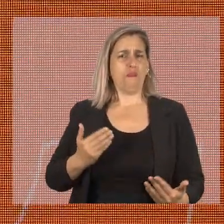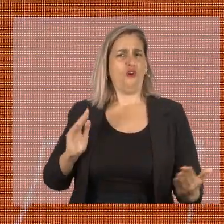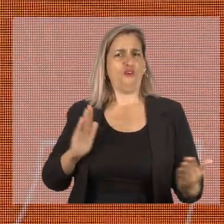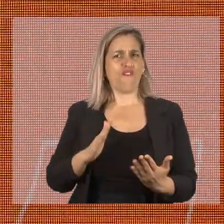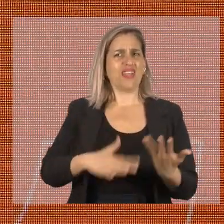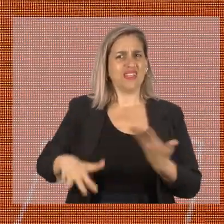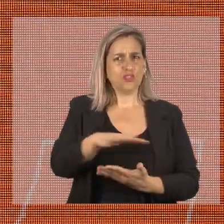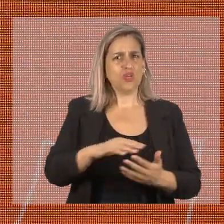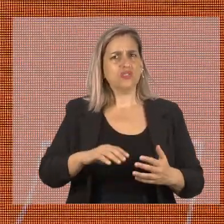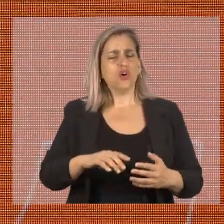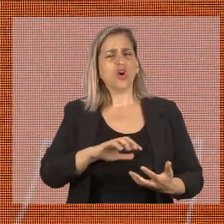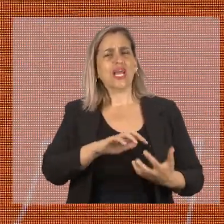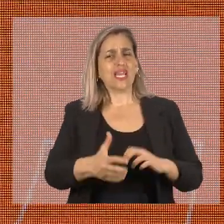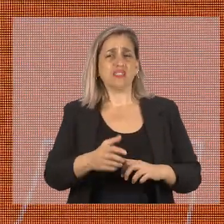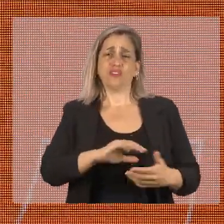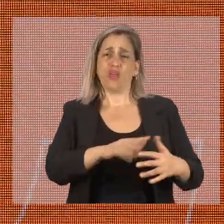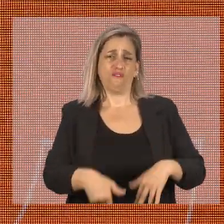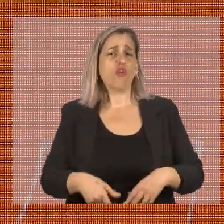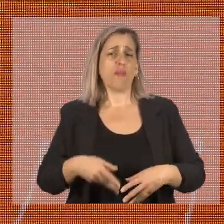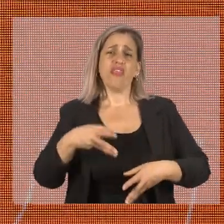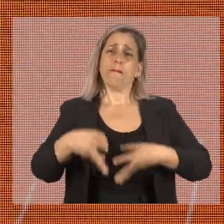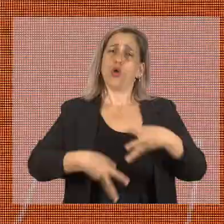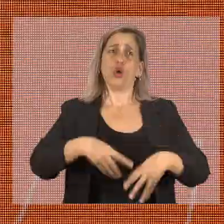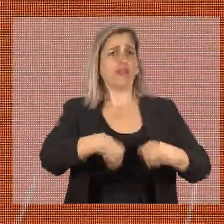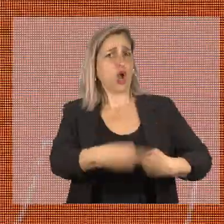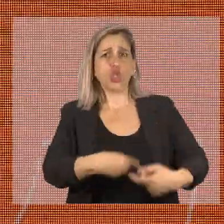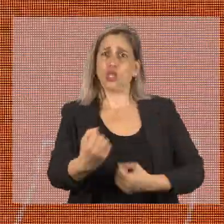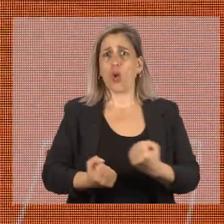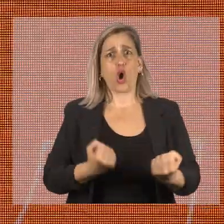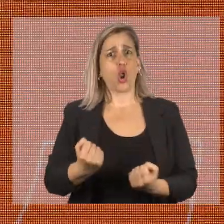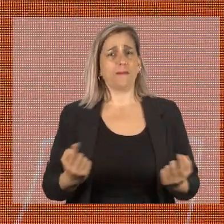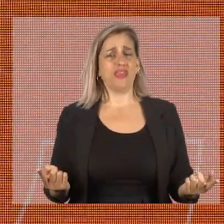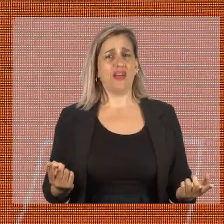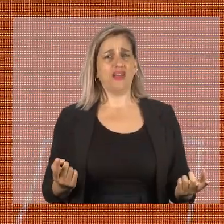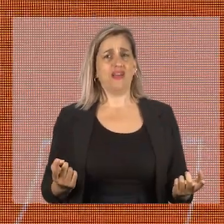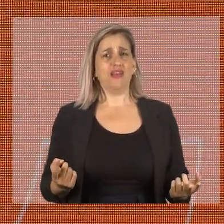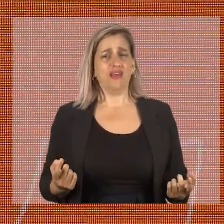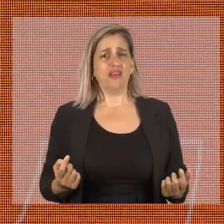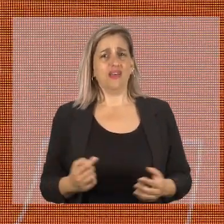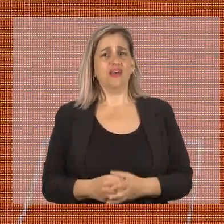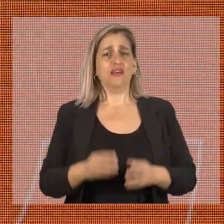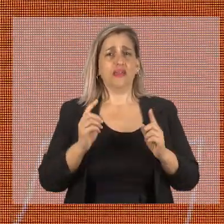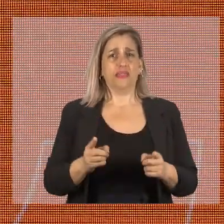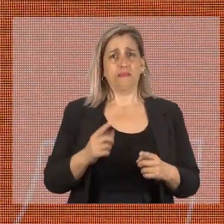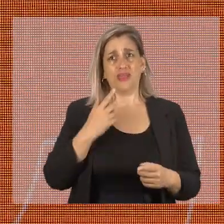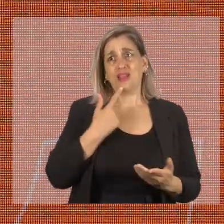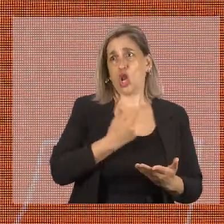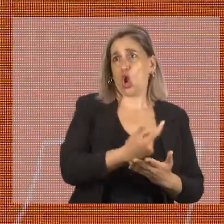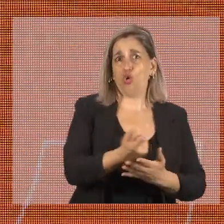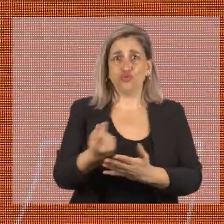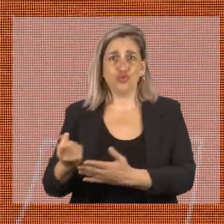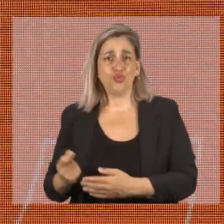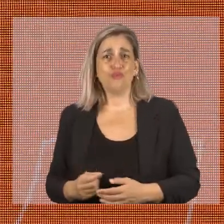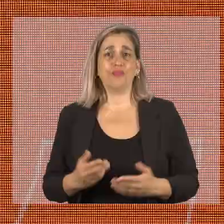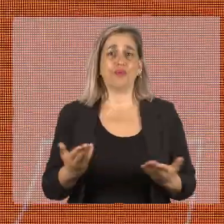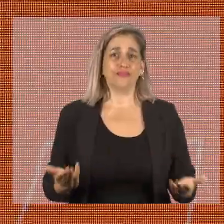ante estas crisis gran parte del motor económico del país. Entre otras cosas, el consumo.